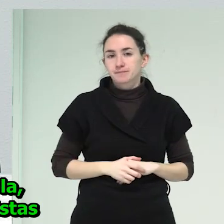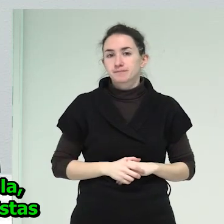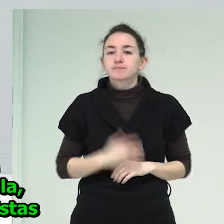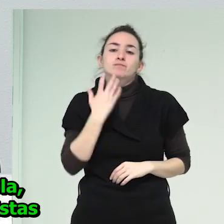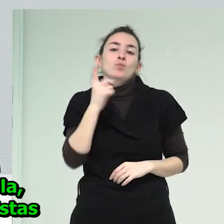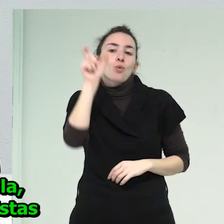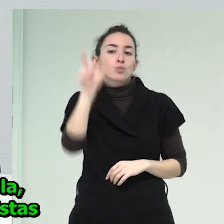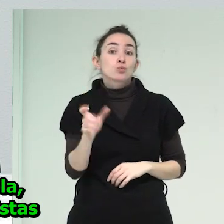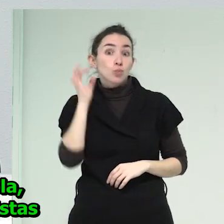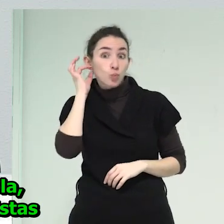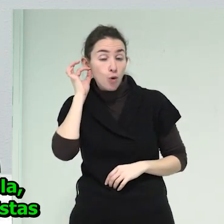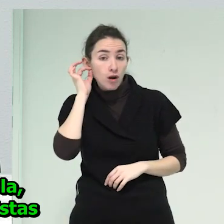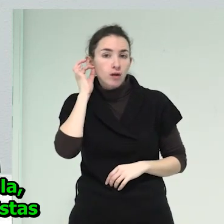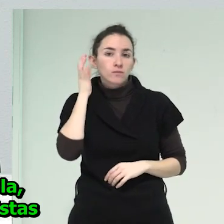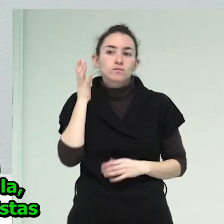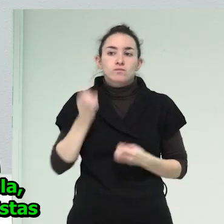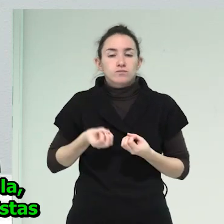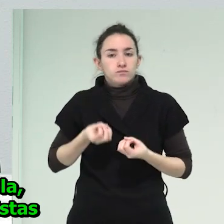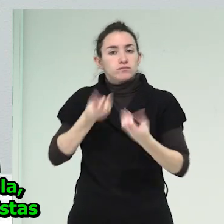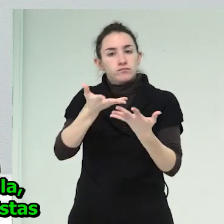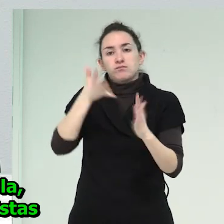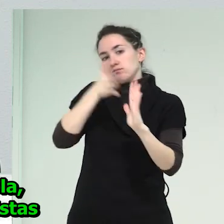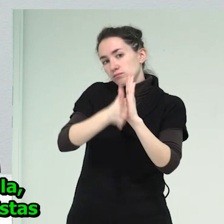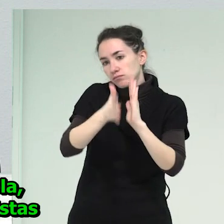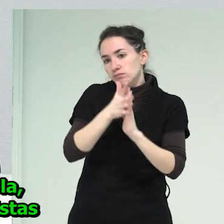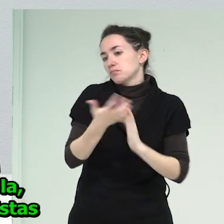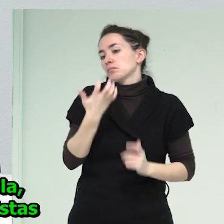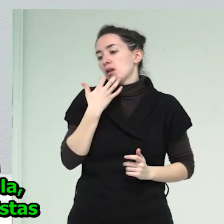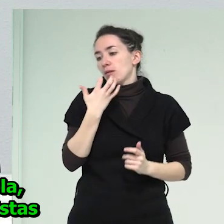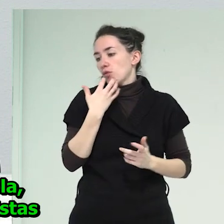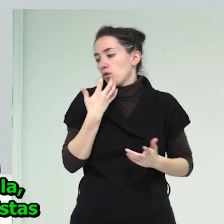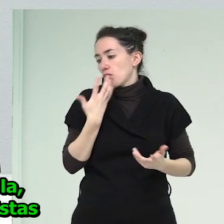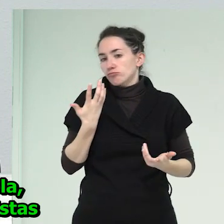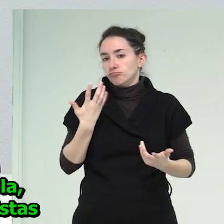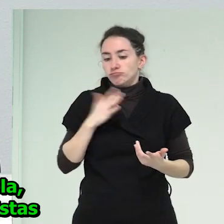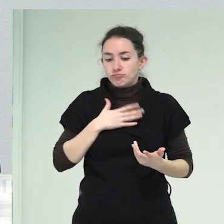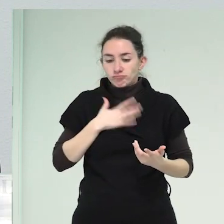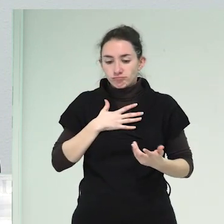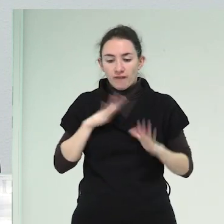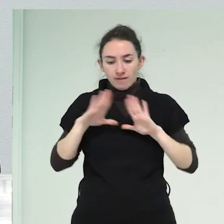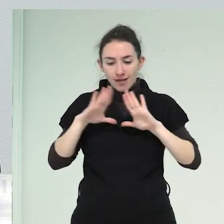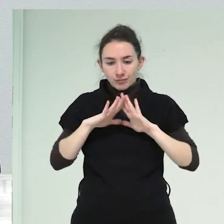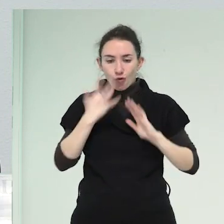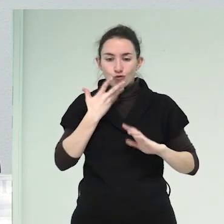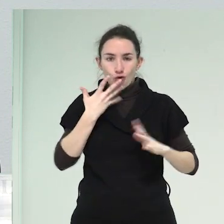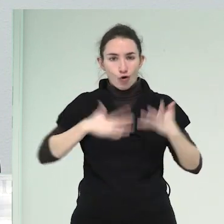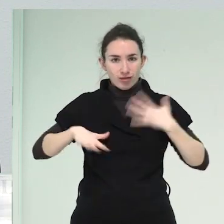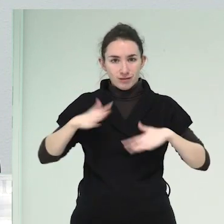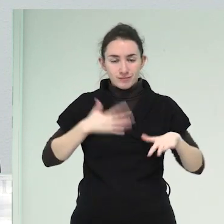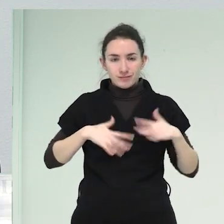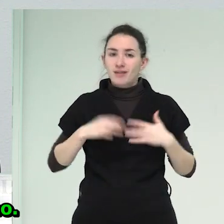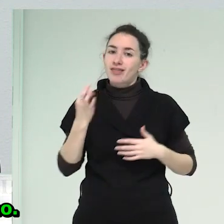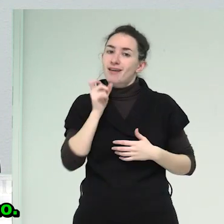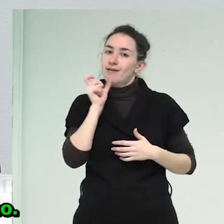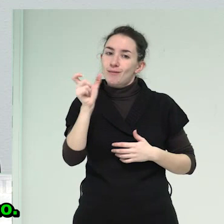por ejemplo, habla de, digamos, de sus conocimientos feministas, tiene que hablar de Mary